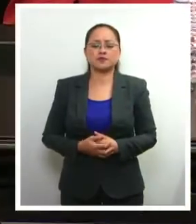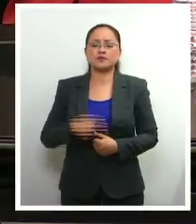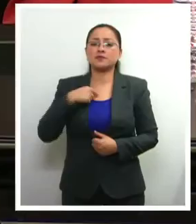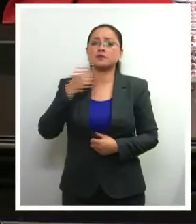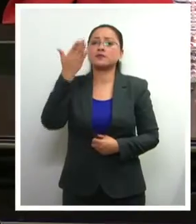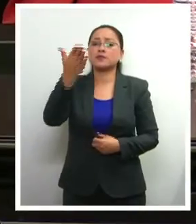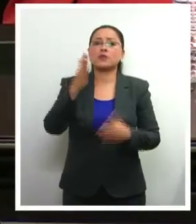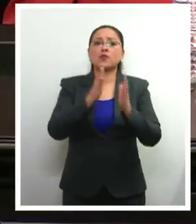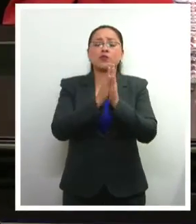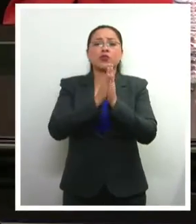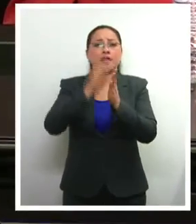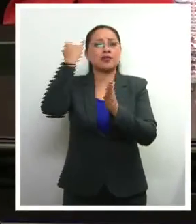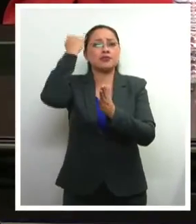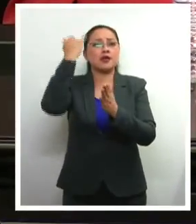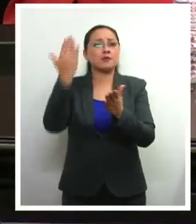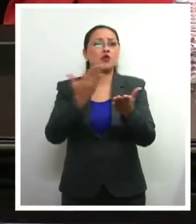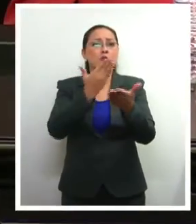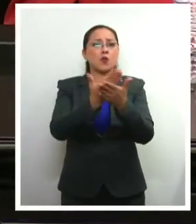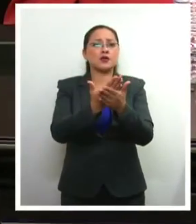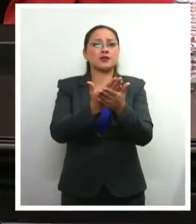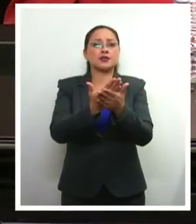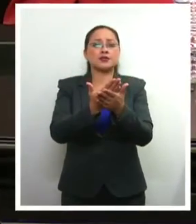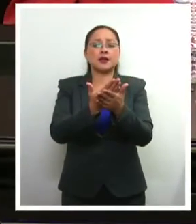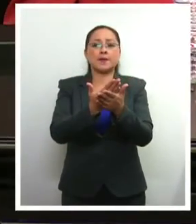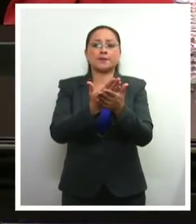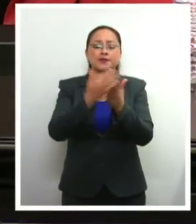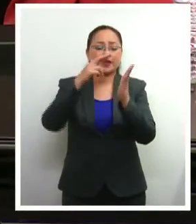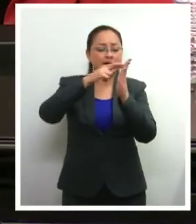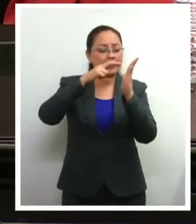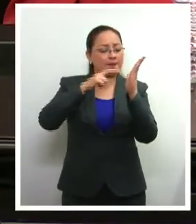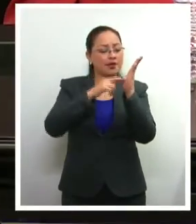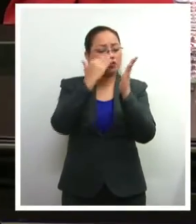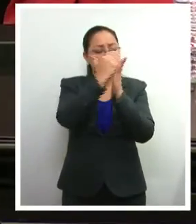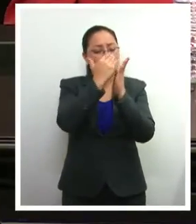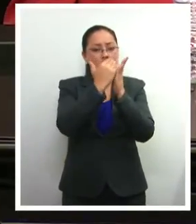la presentación de las iniciativas se haga en los términos emitidos para la